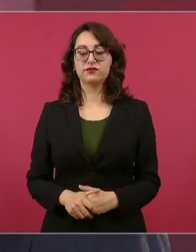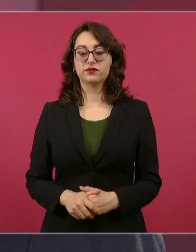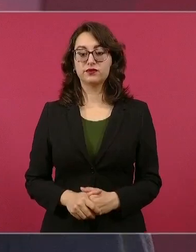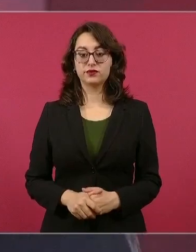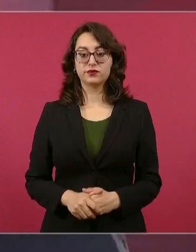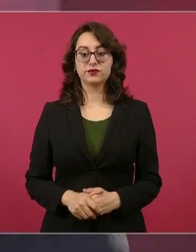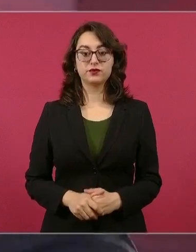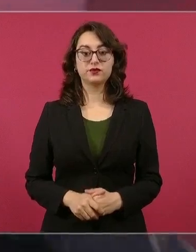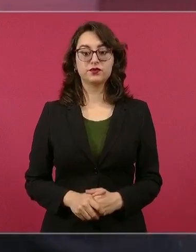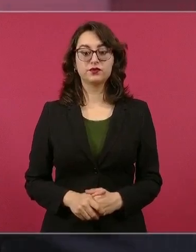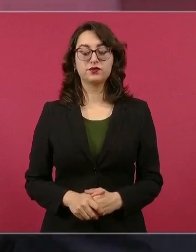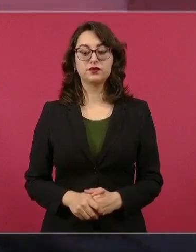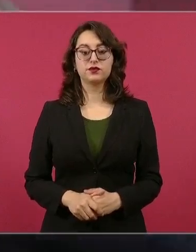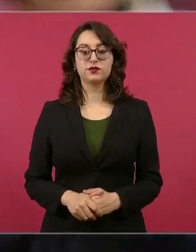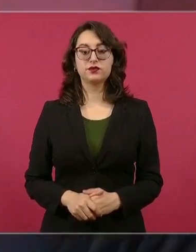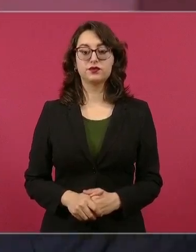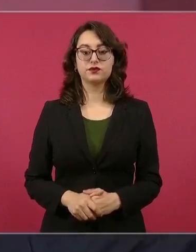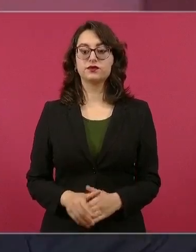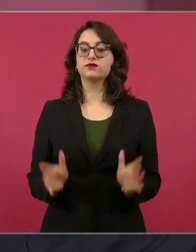Entonces,